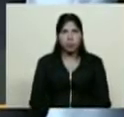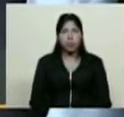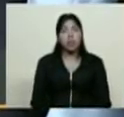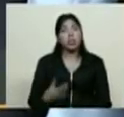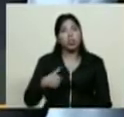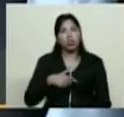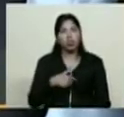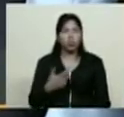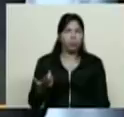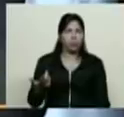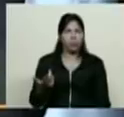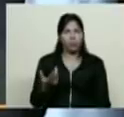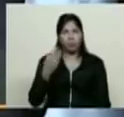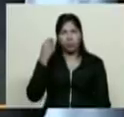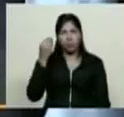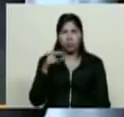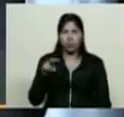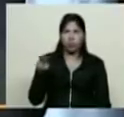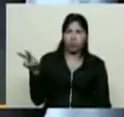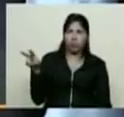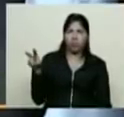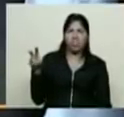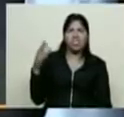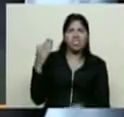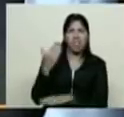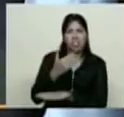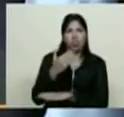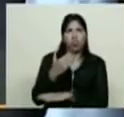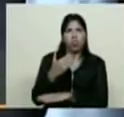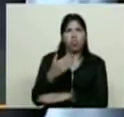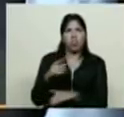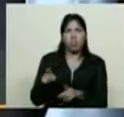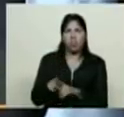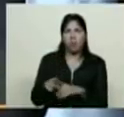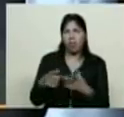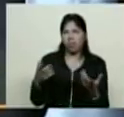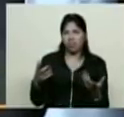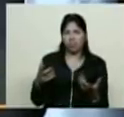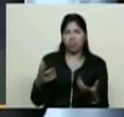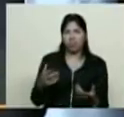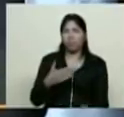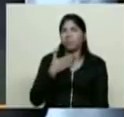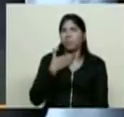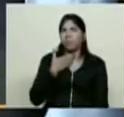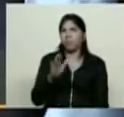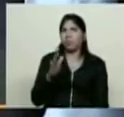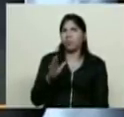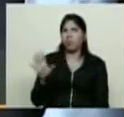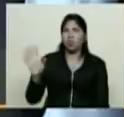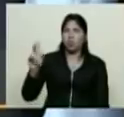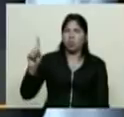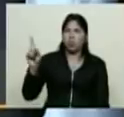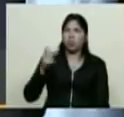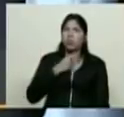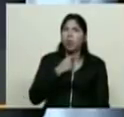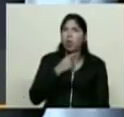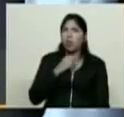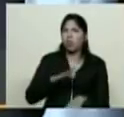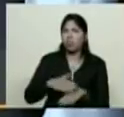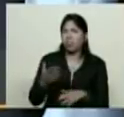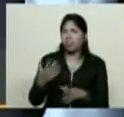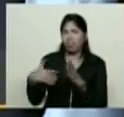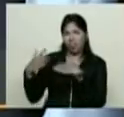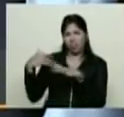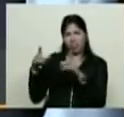Calificamos estas sanciones como un acto anacrónico y neocolonial